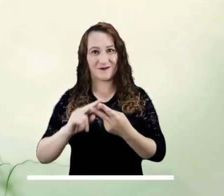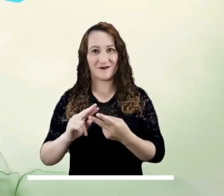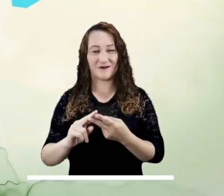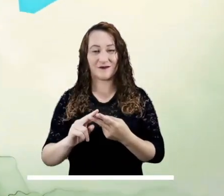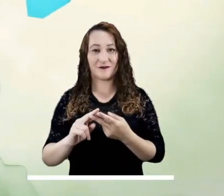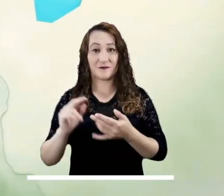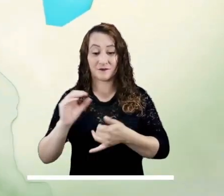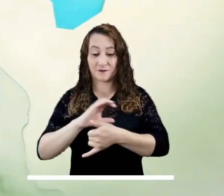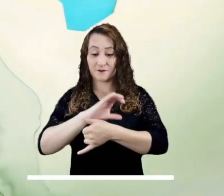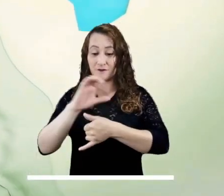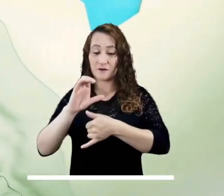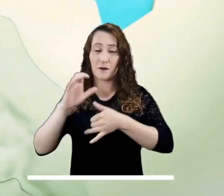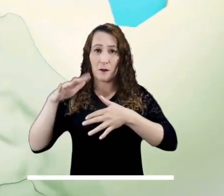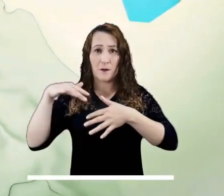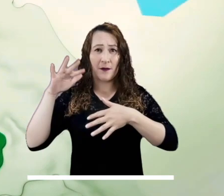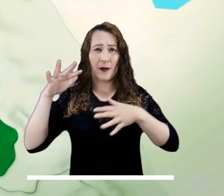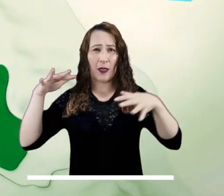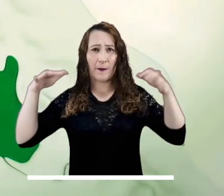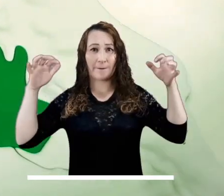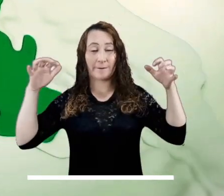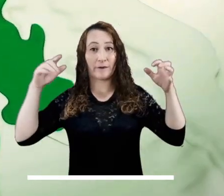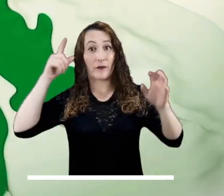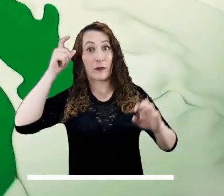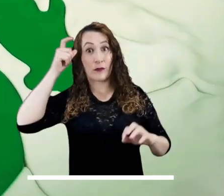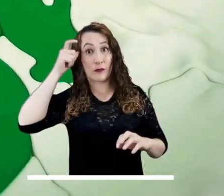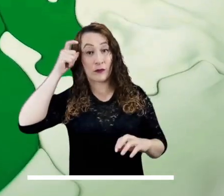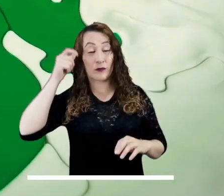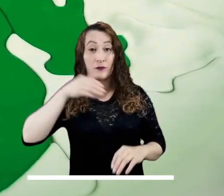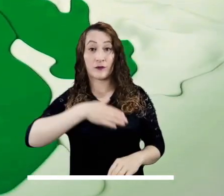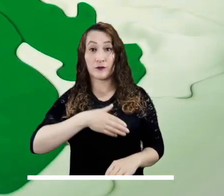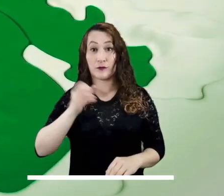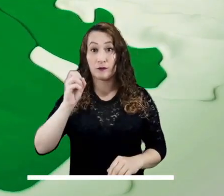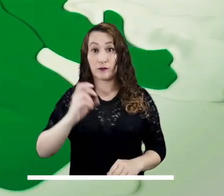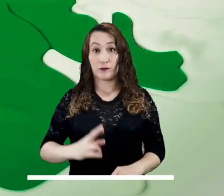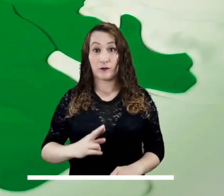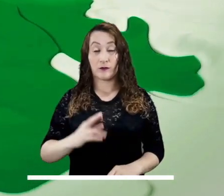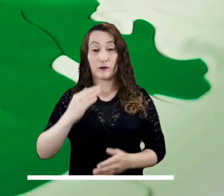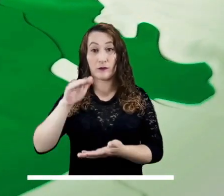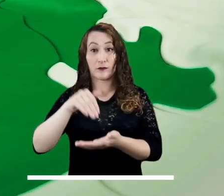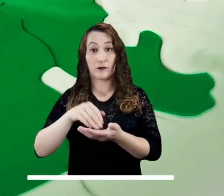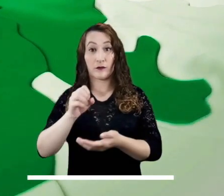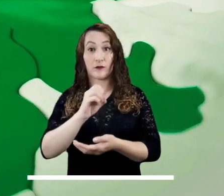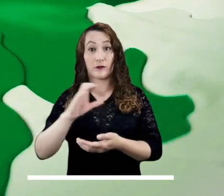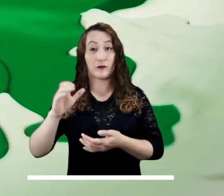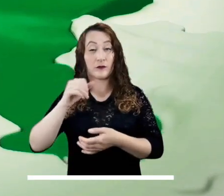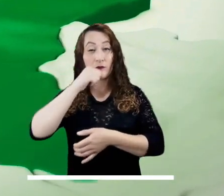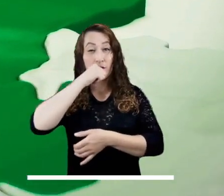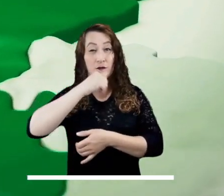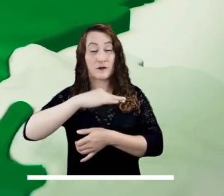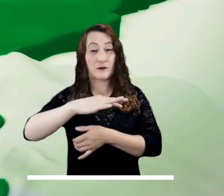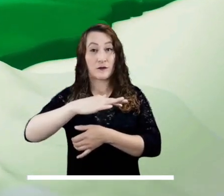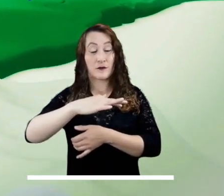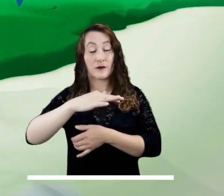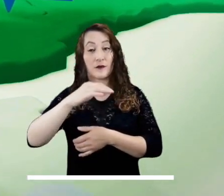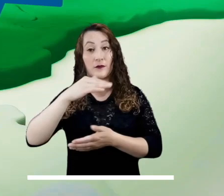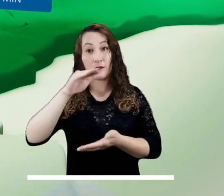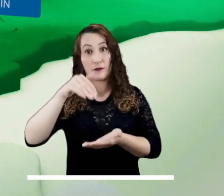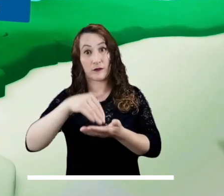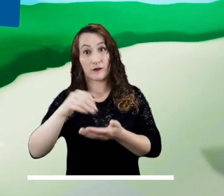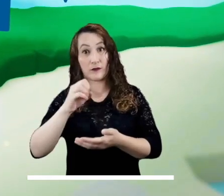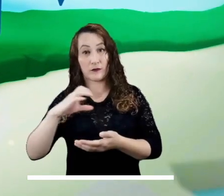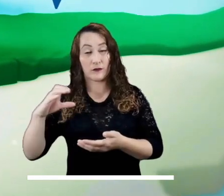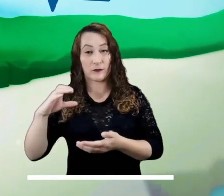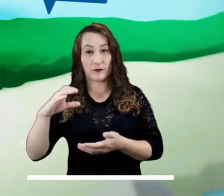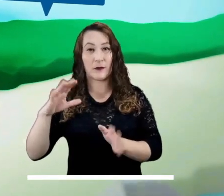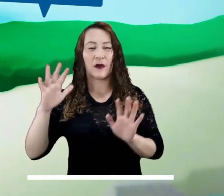del predominio de tiempo seco que se advierte en el Caribe, en Córdoba, sur de Bolívar y en el centro y occidente del área